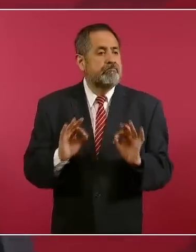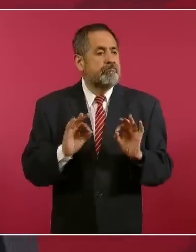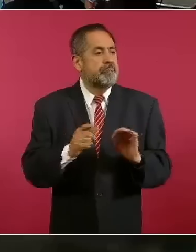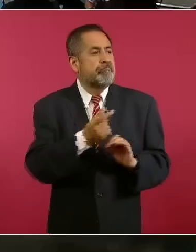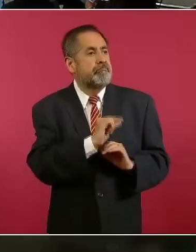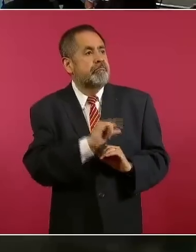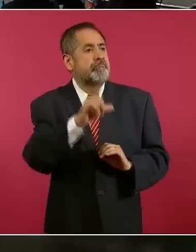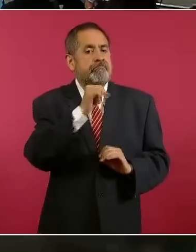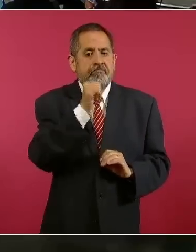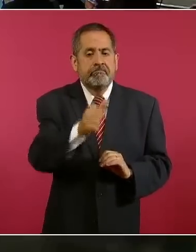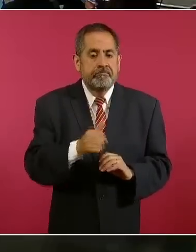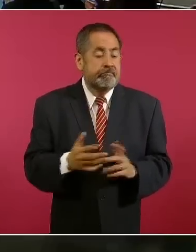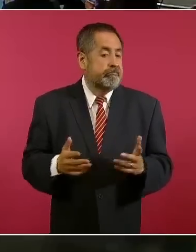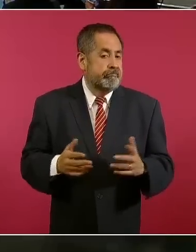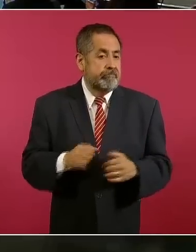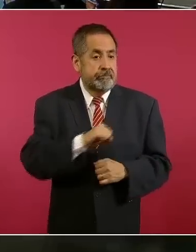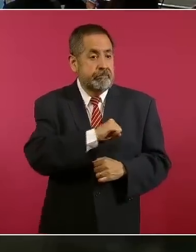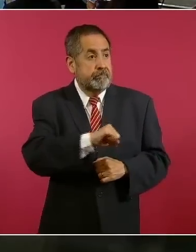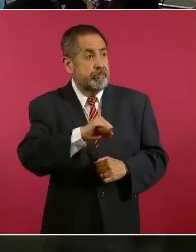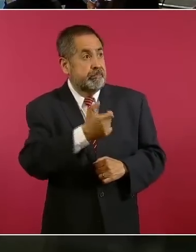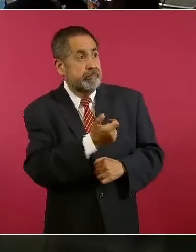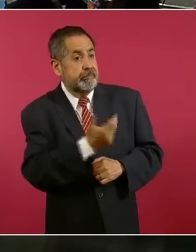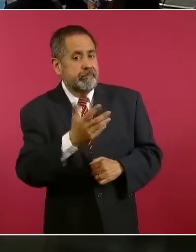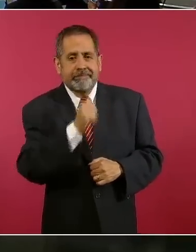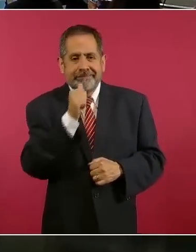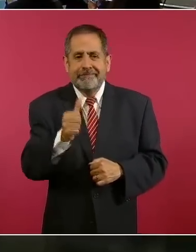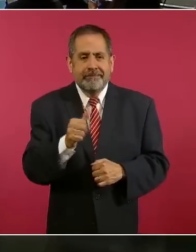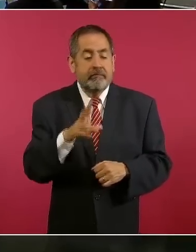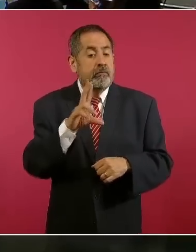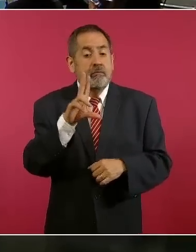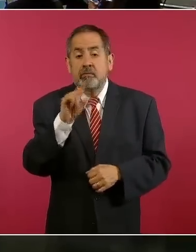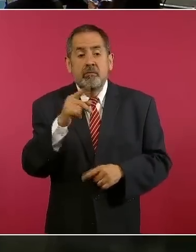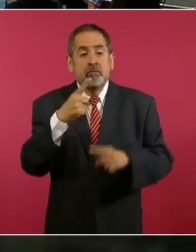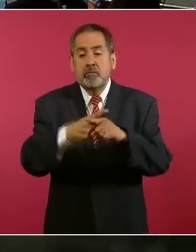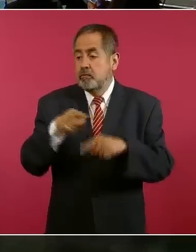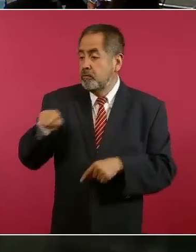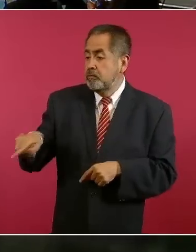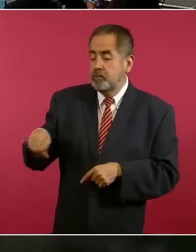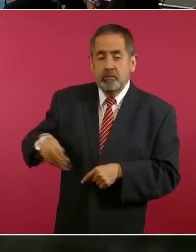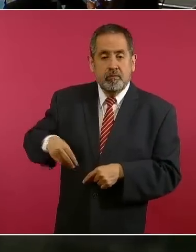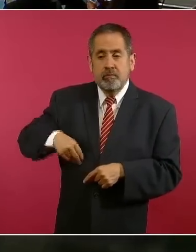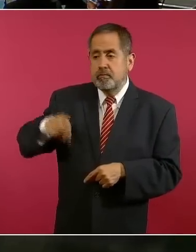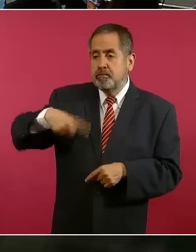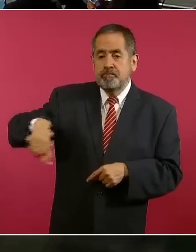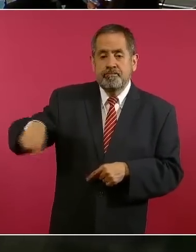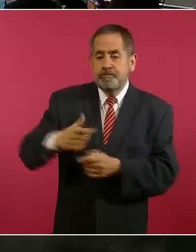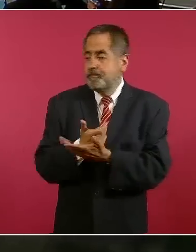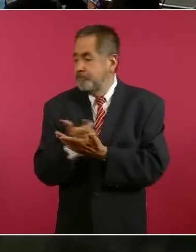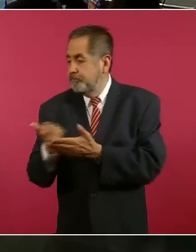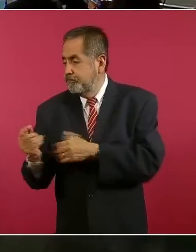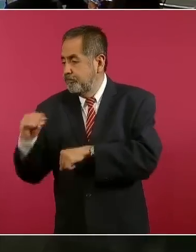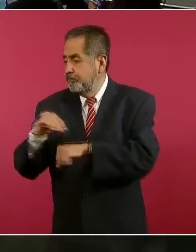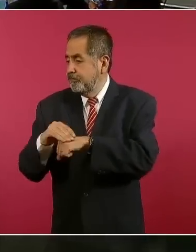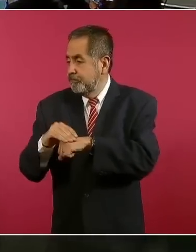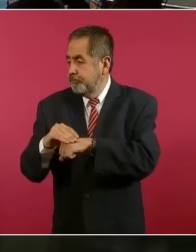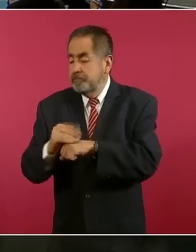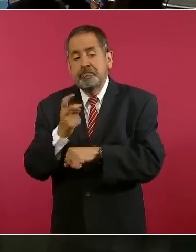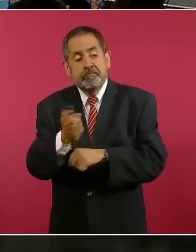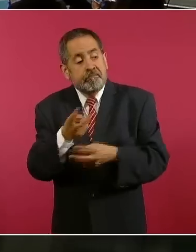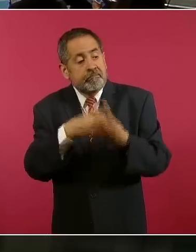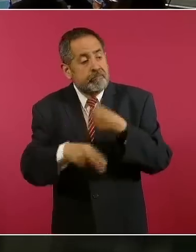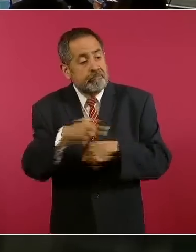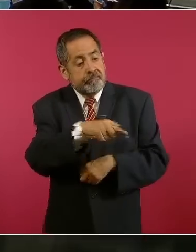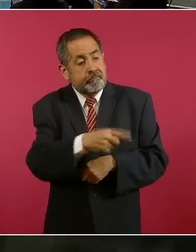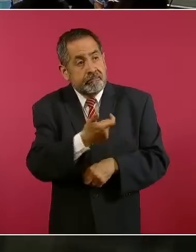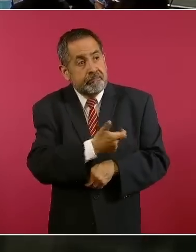La inflación de ahora no se produjo porque aumentamos